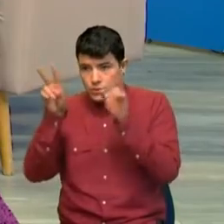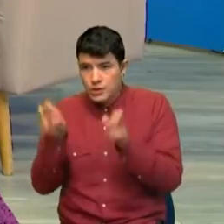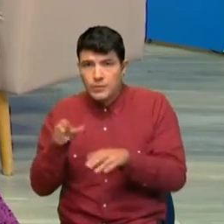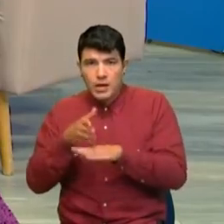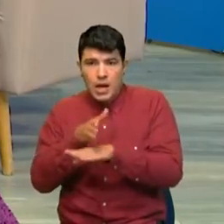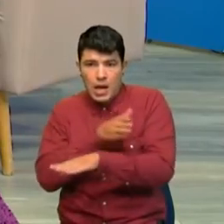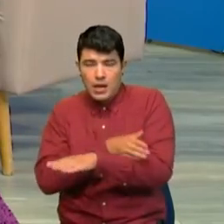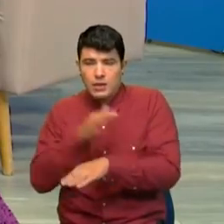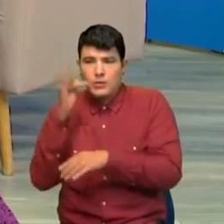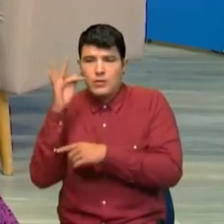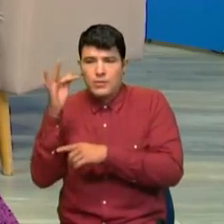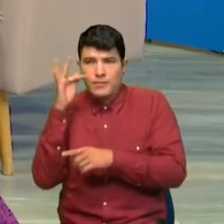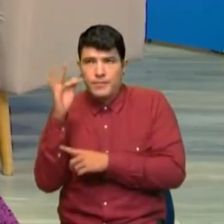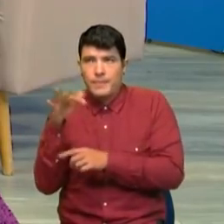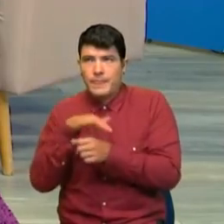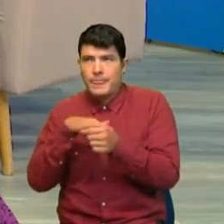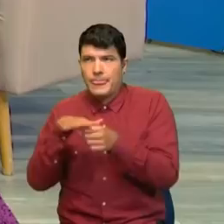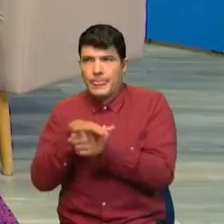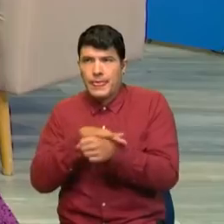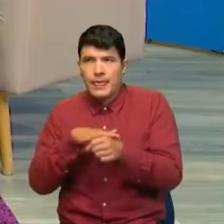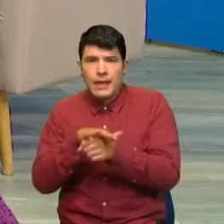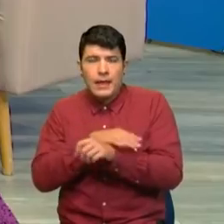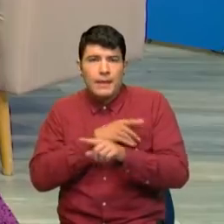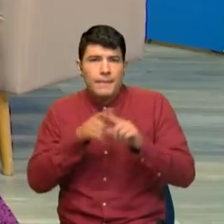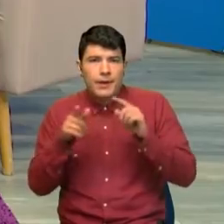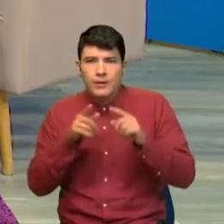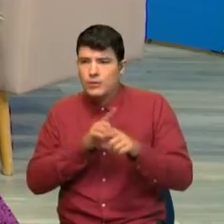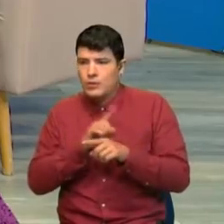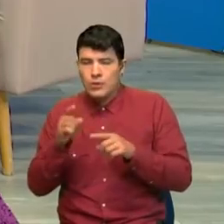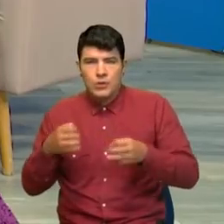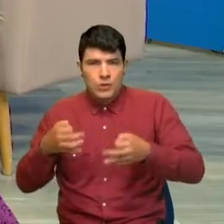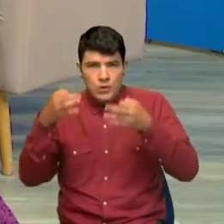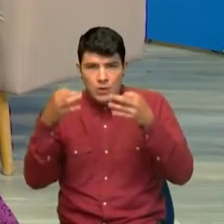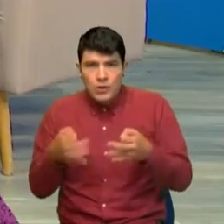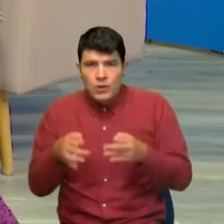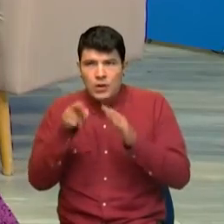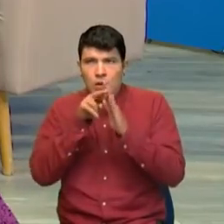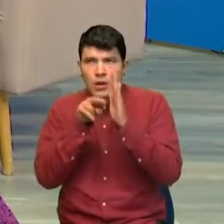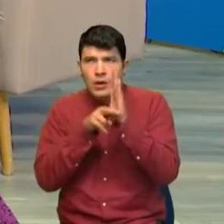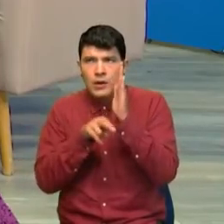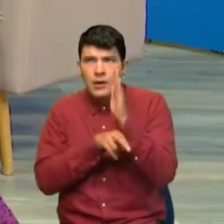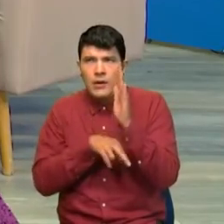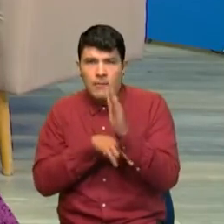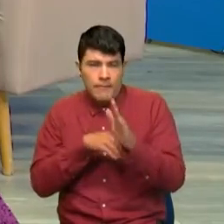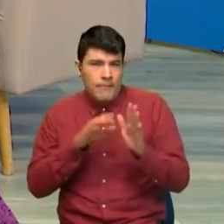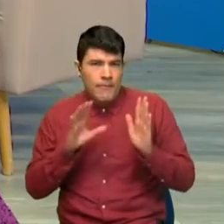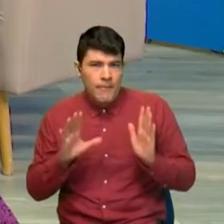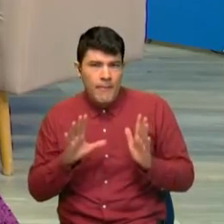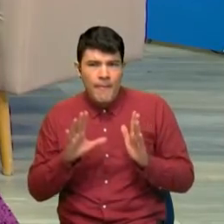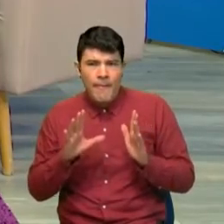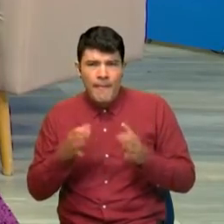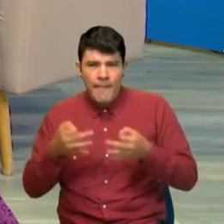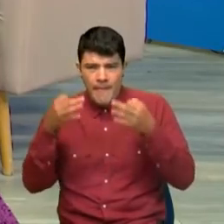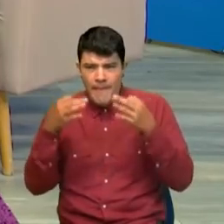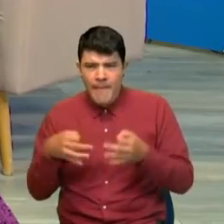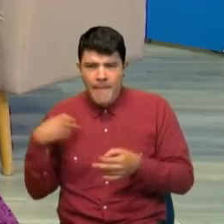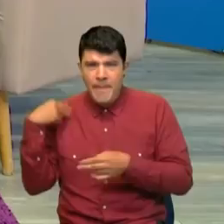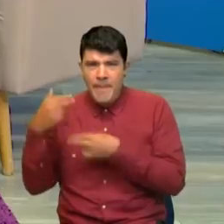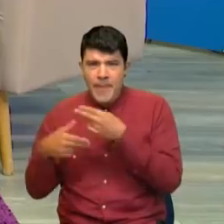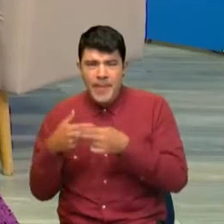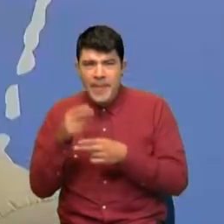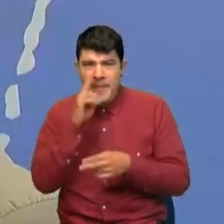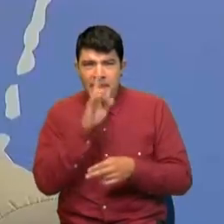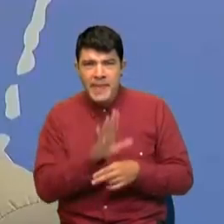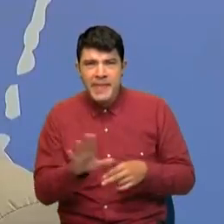un testamento, mediante una situación, pero estaría yendo en contra de la normatividad como tal y del orden sucesoral